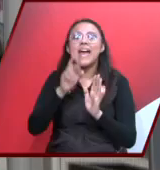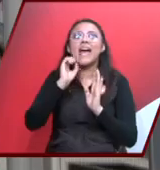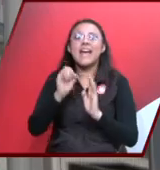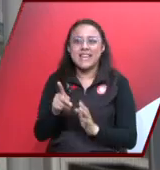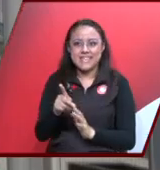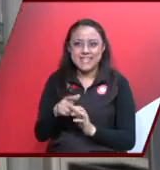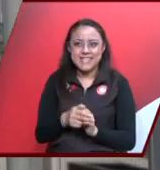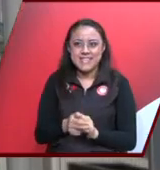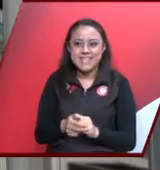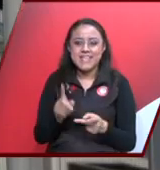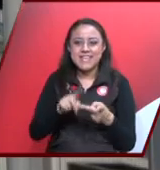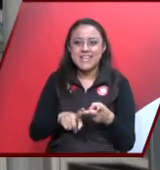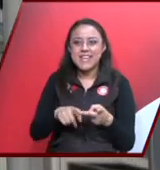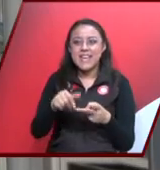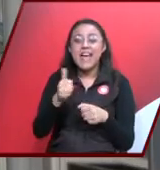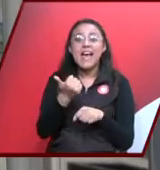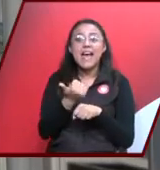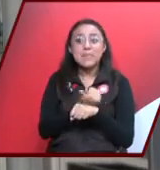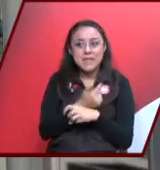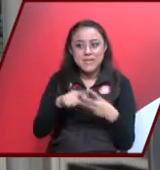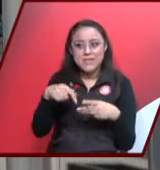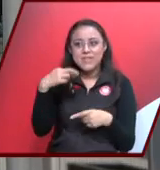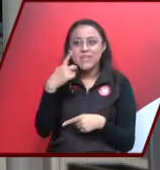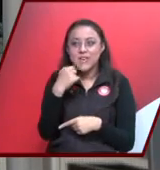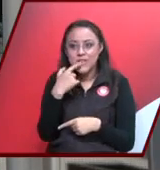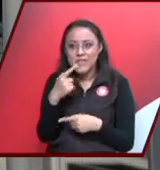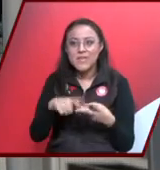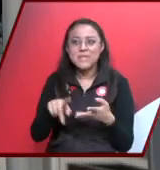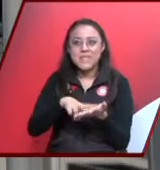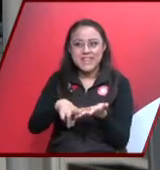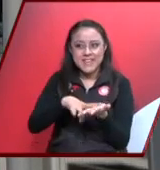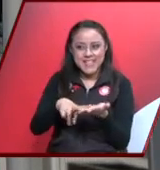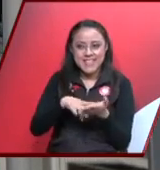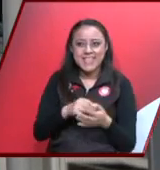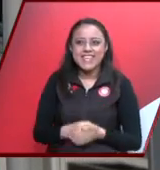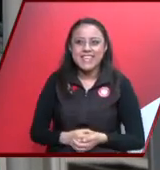Ahí está. Amarillo. Amarillo. Rojo. Verde.